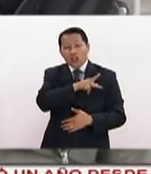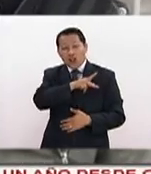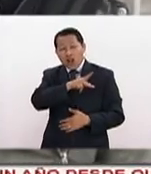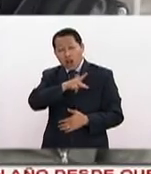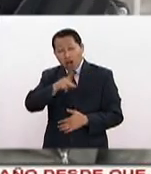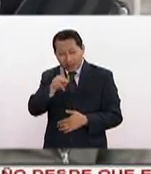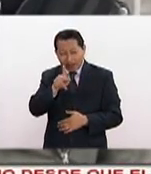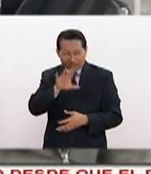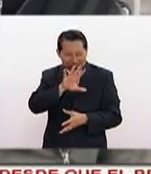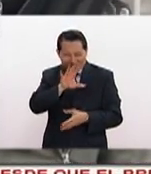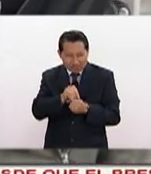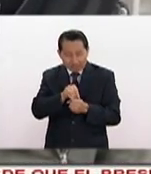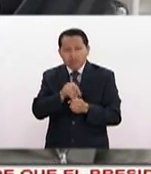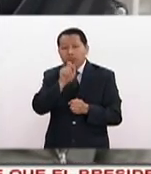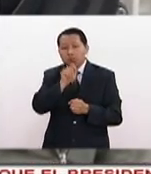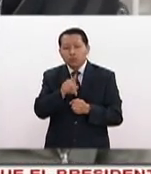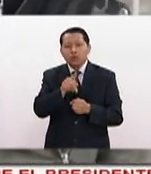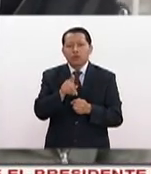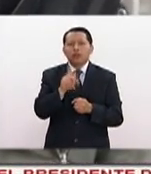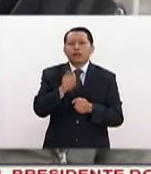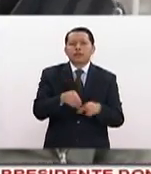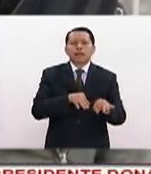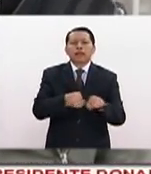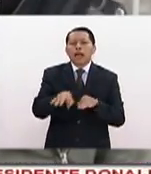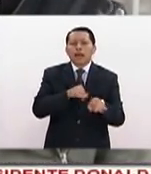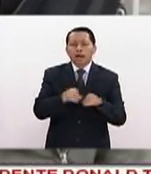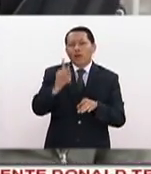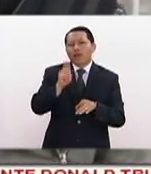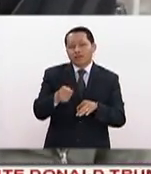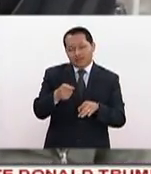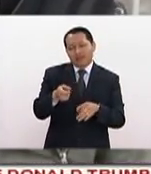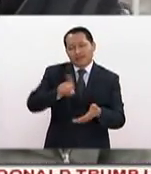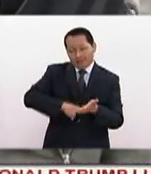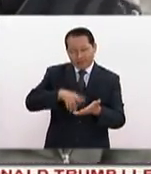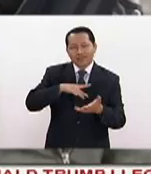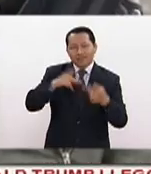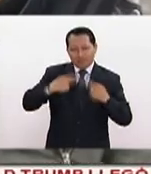decir todos, tienen empleo, emplean mexicanos